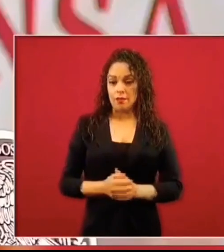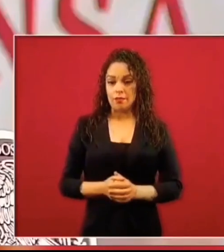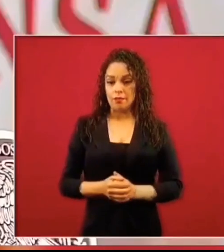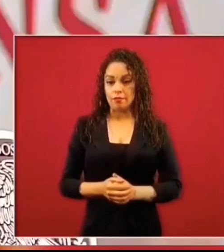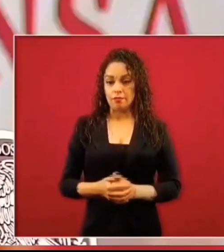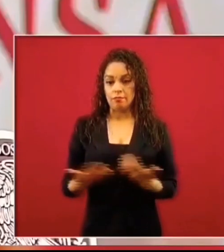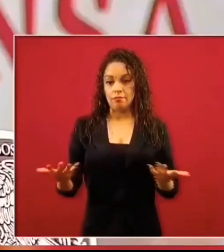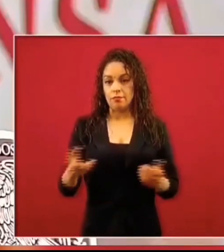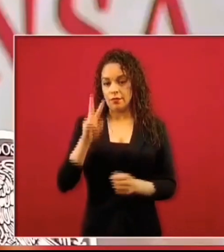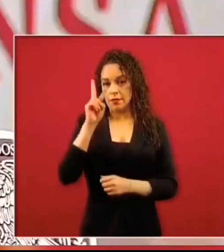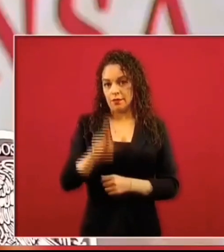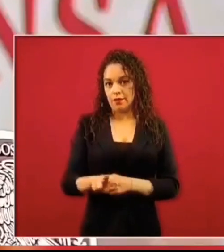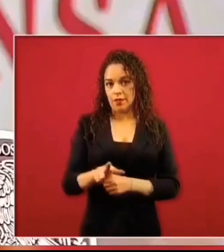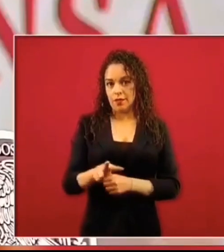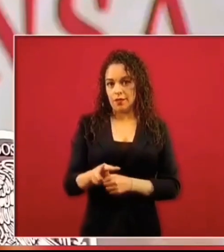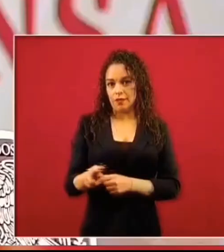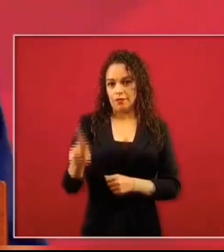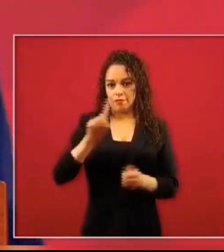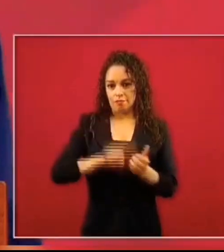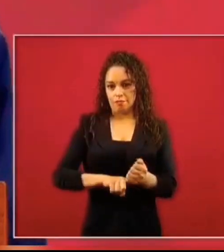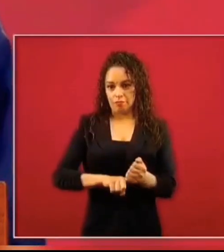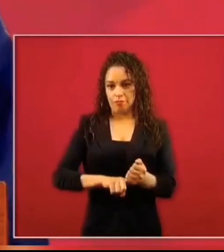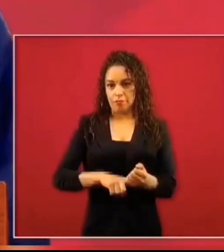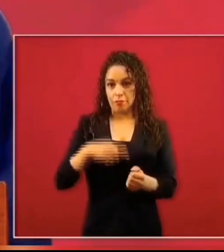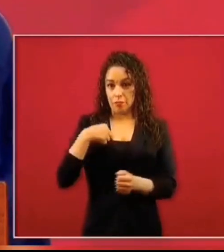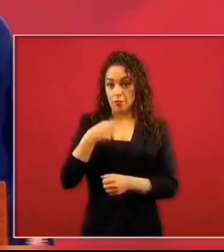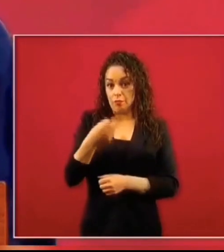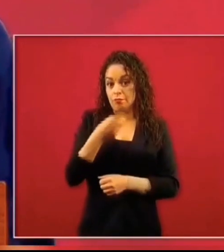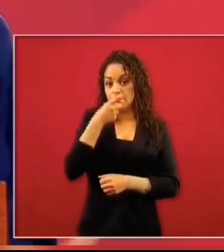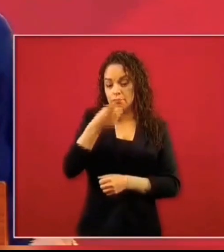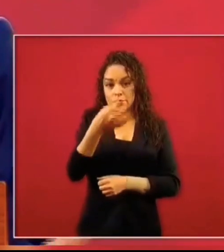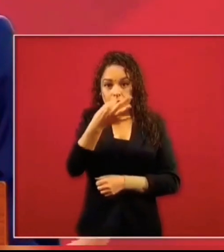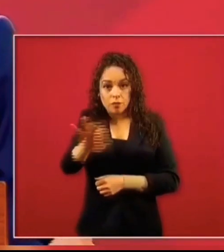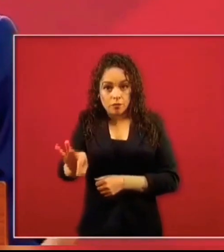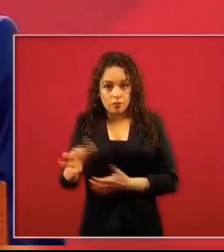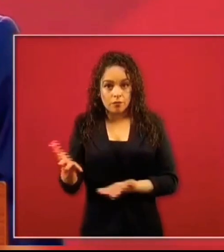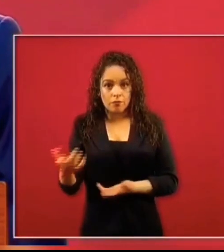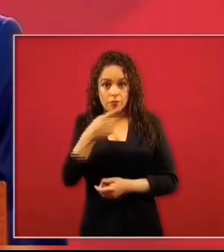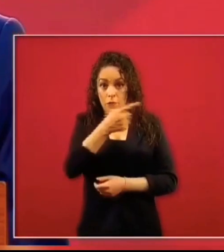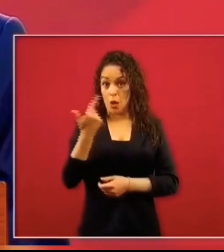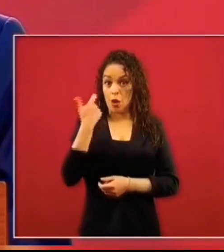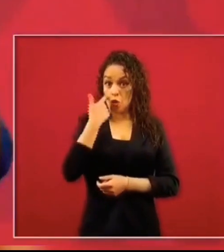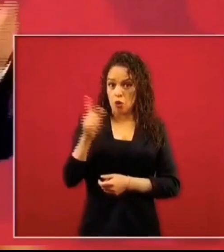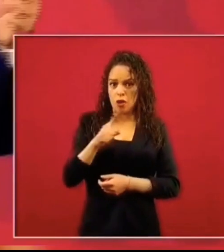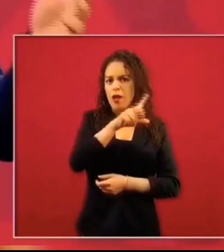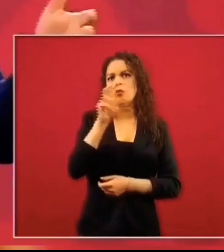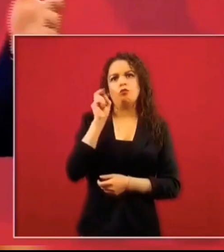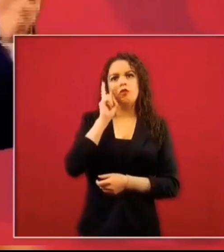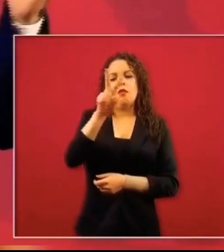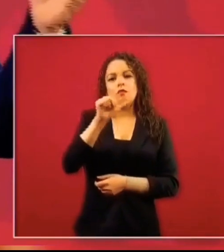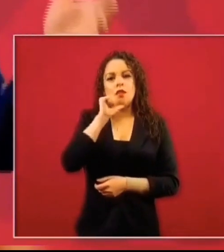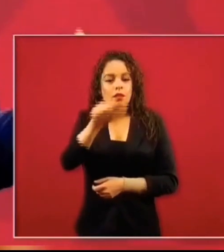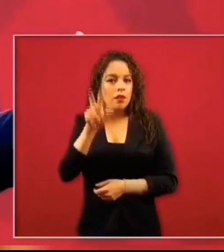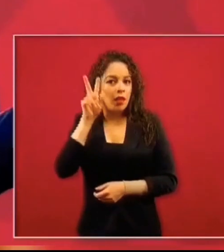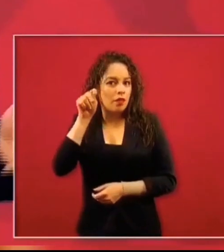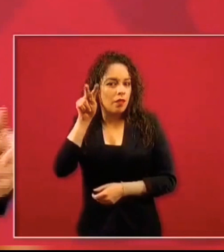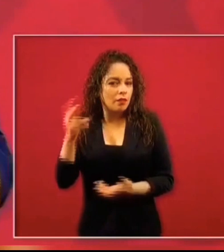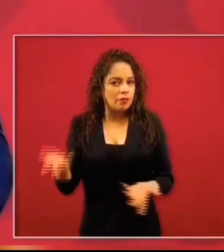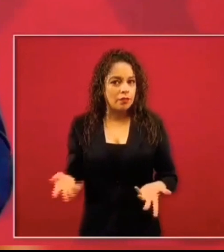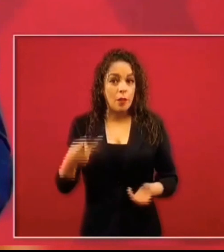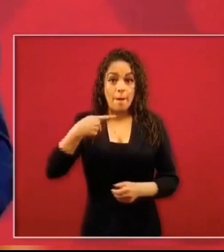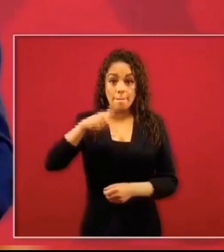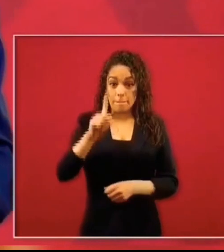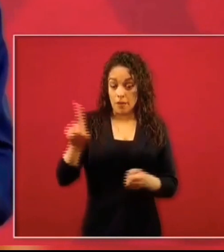Sería majadero decirles, bueno, si no quieres que haya mañaneras, no las veas, pues, pero deja que los que quieran